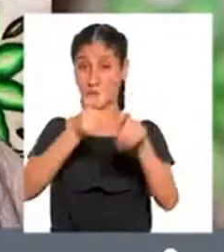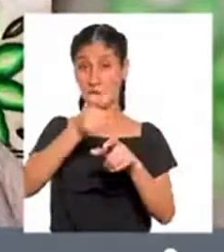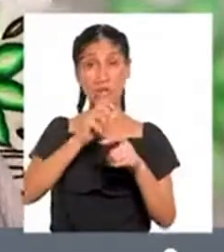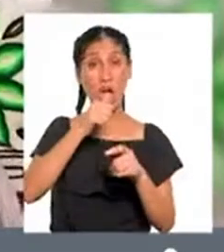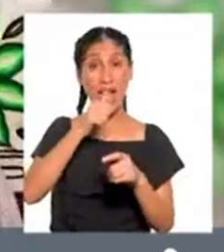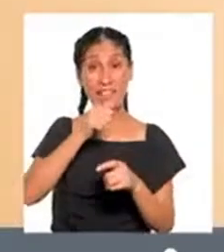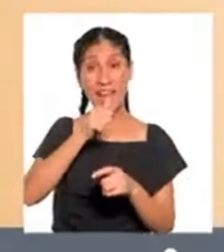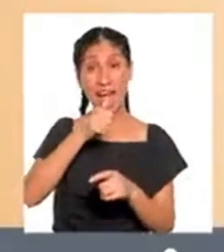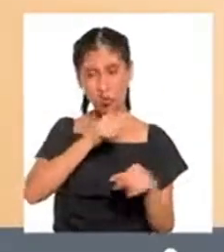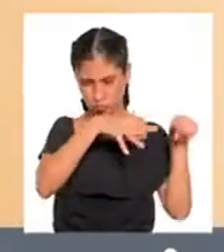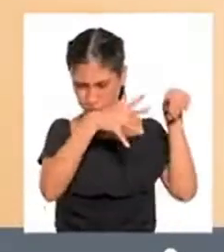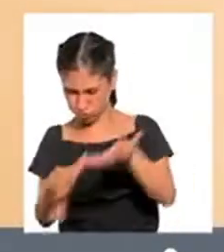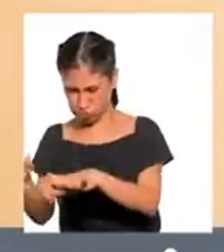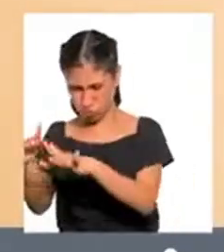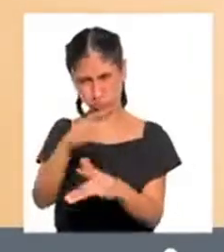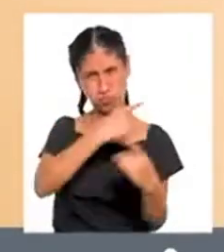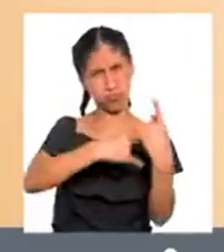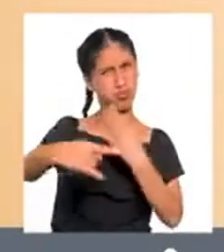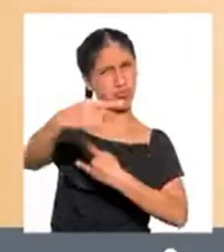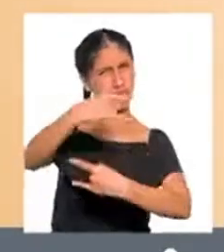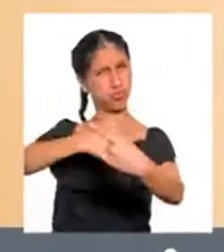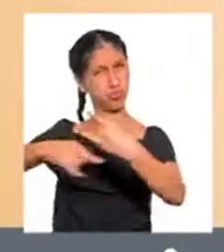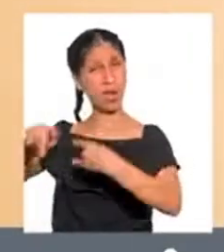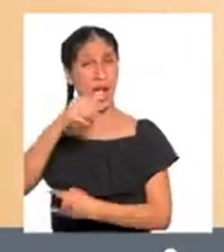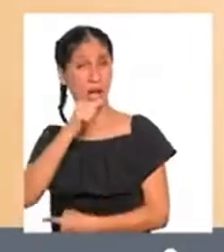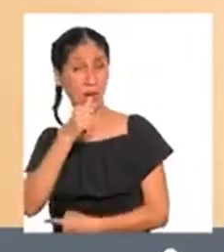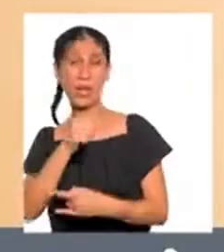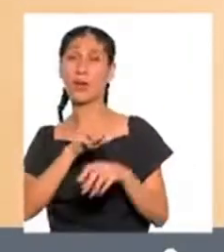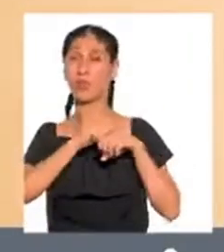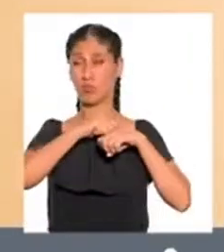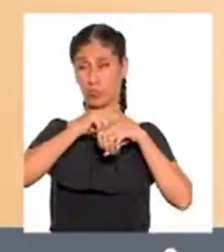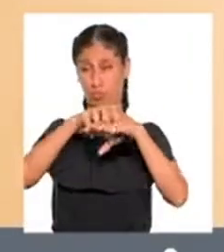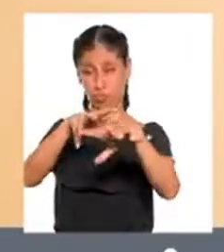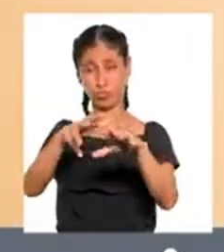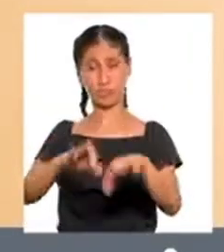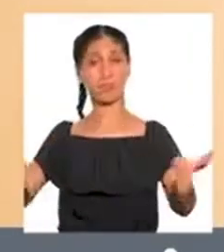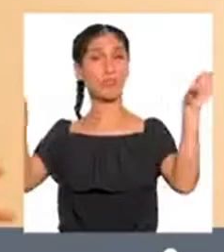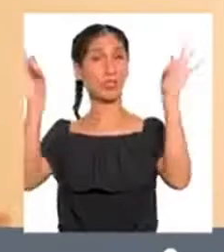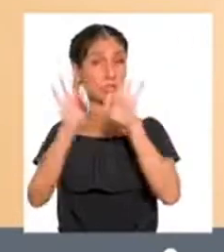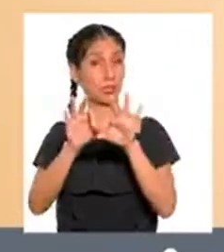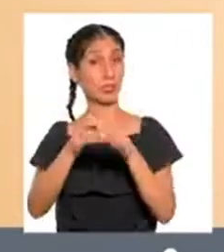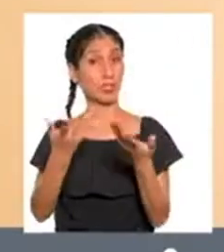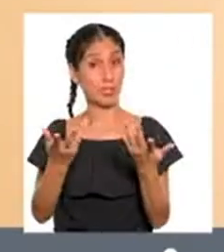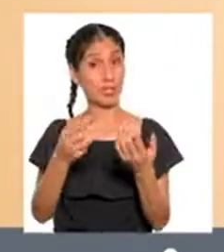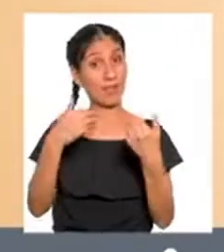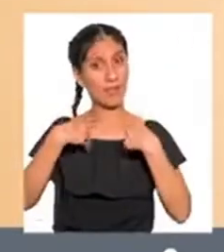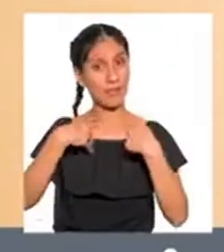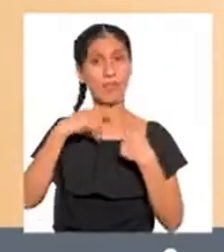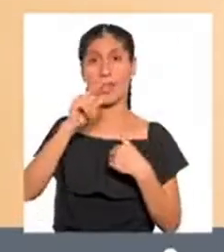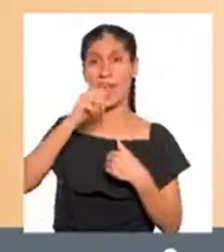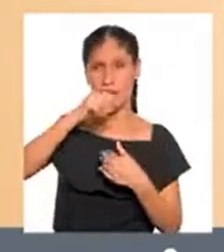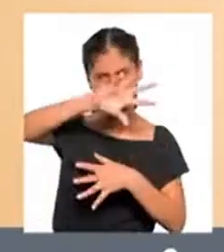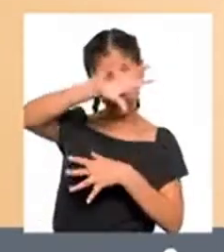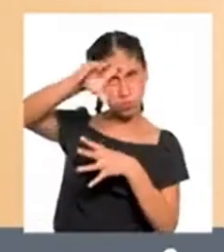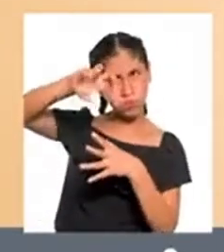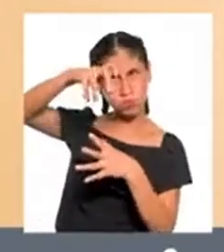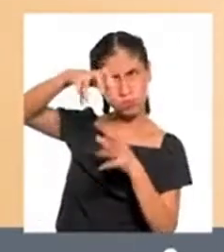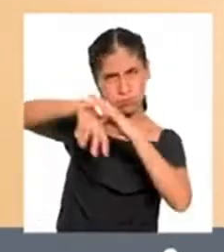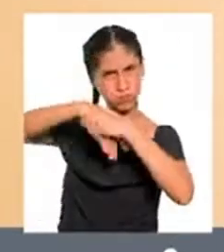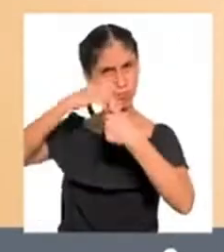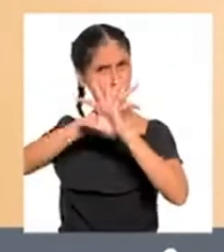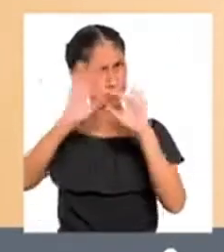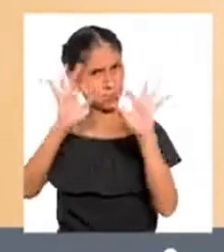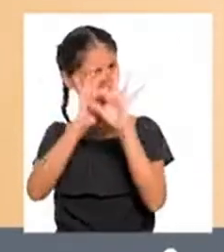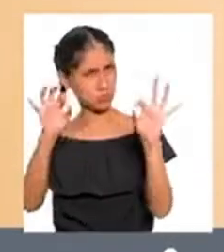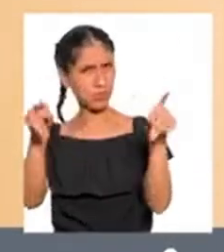agua. Excelente. Por eso resulta fundamental contar con una buena distribución de este recurso, así como